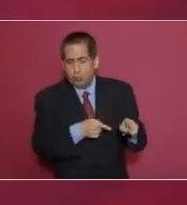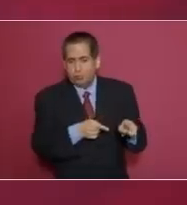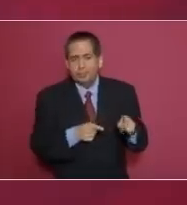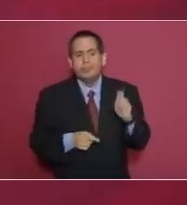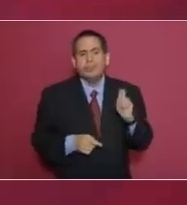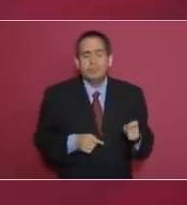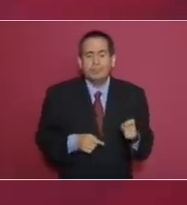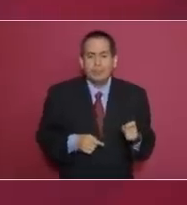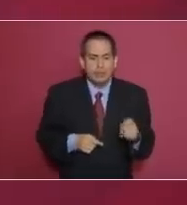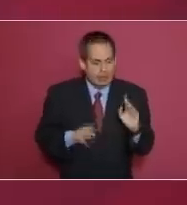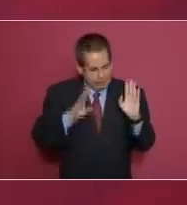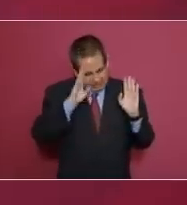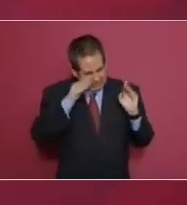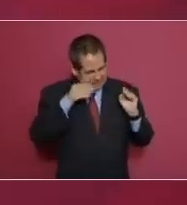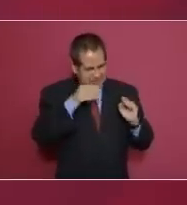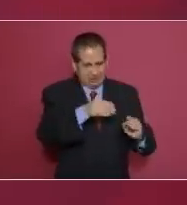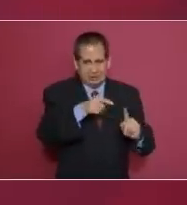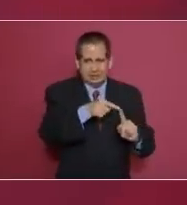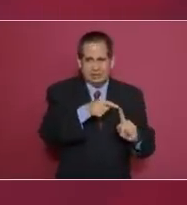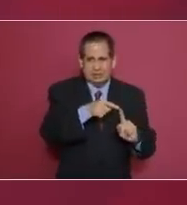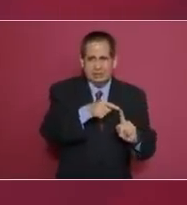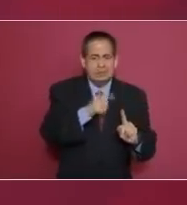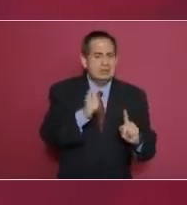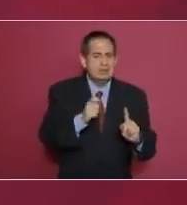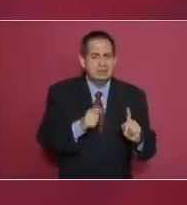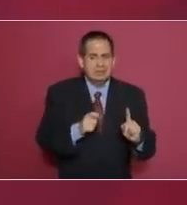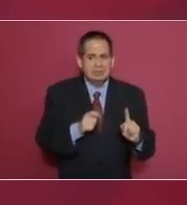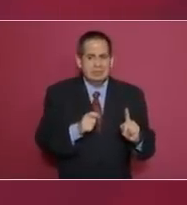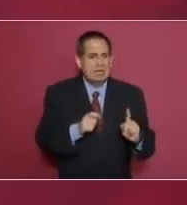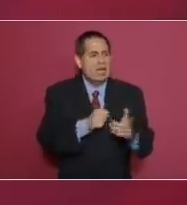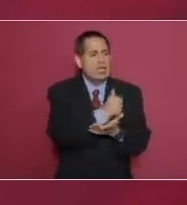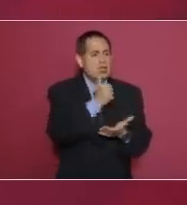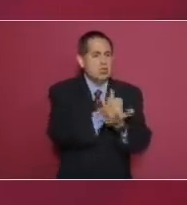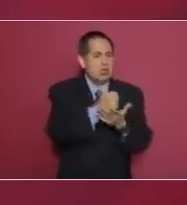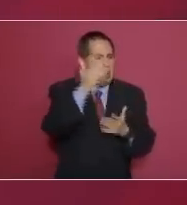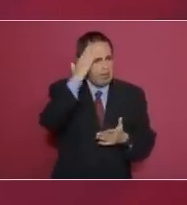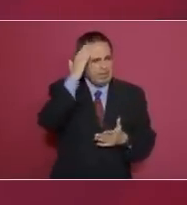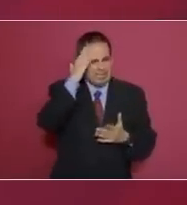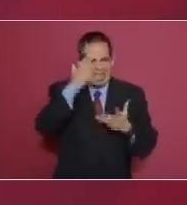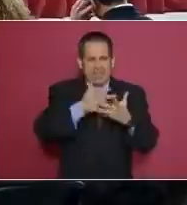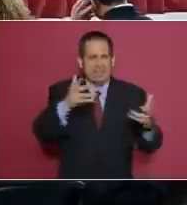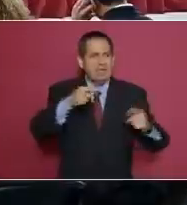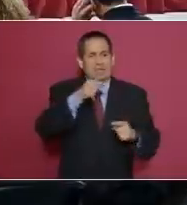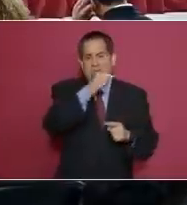se ha concentrado en las grandes ciudades donde está el mercado,